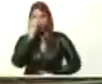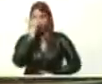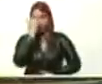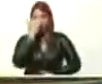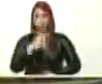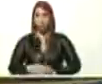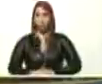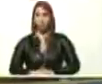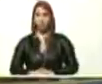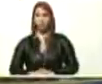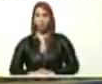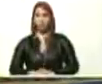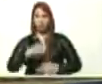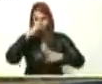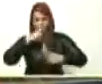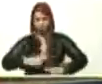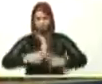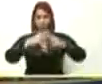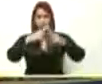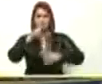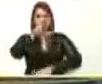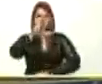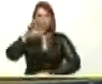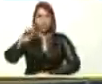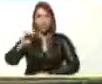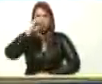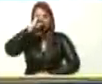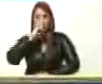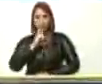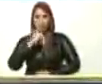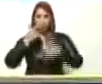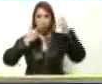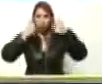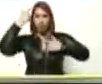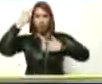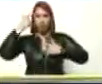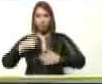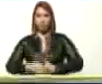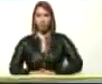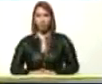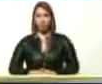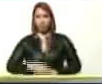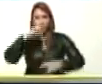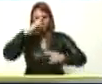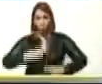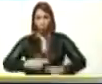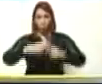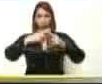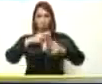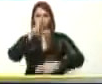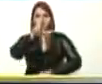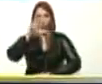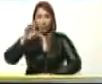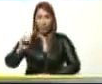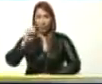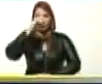en honor a los 30 años de nuestro comandante Hugo Chávez en honor a los 30 años